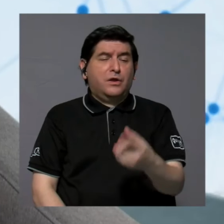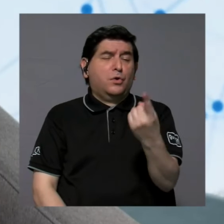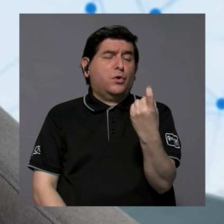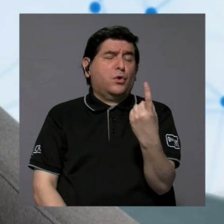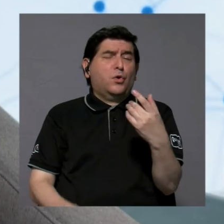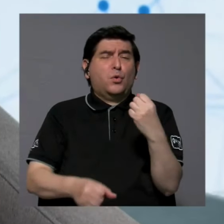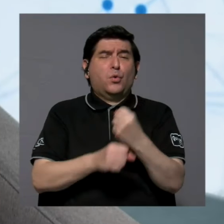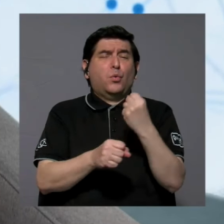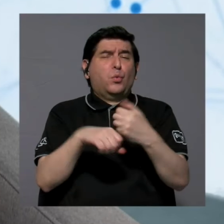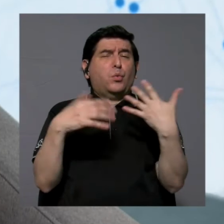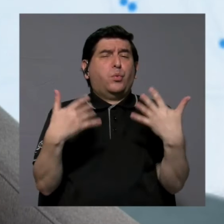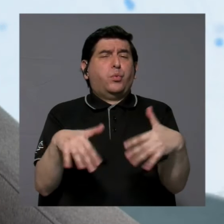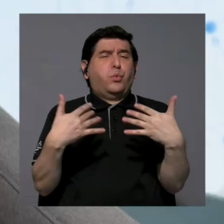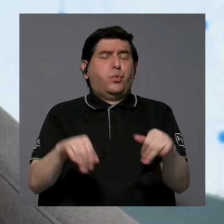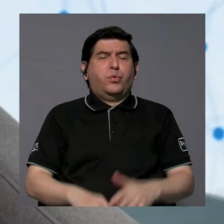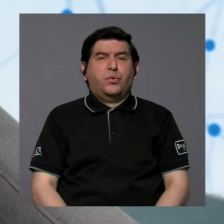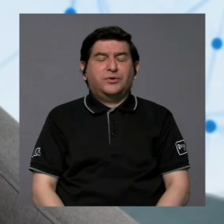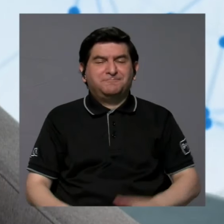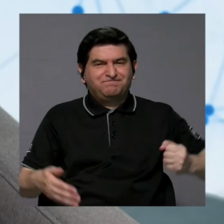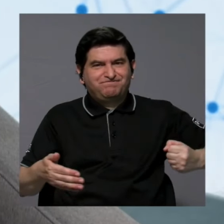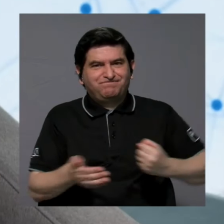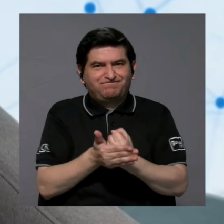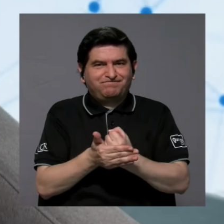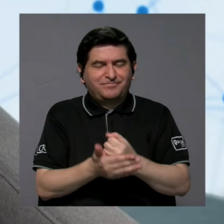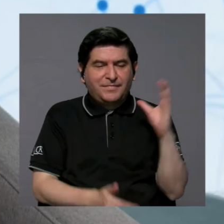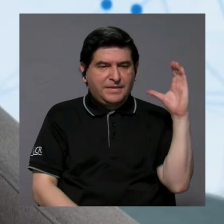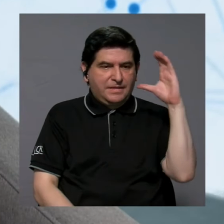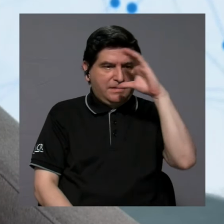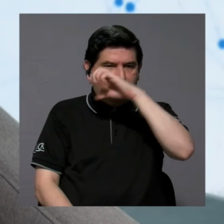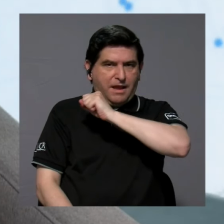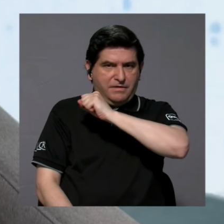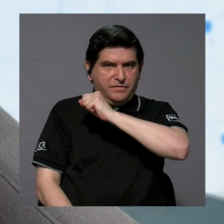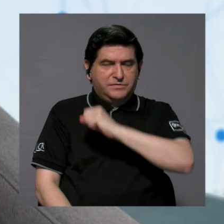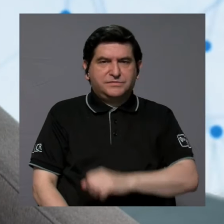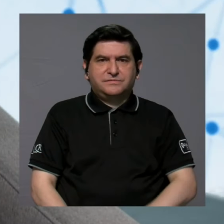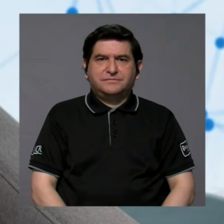trabajar, ¿verdad? Desgraciadamente nos damos cuenta